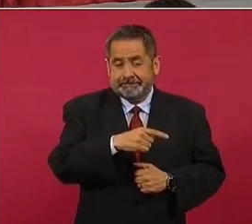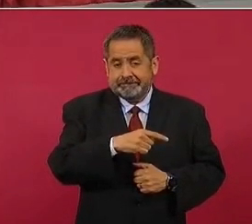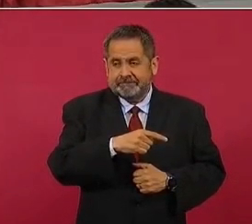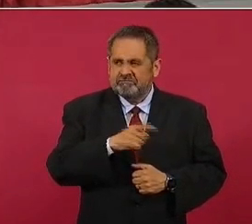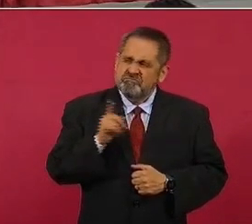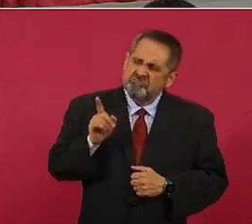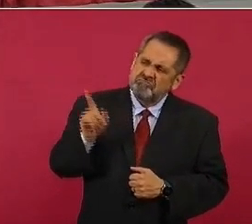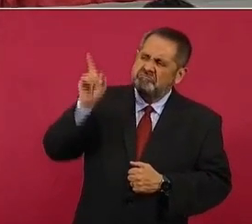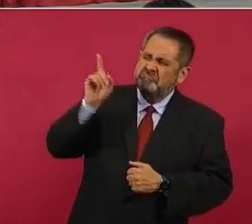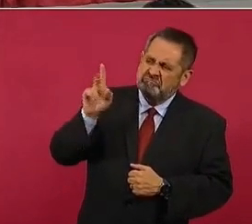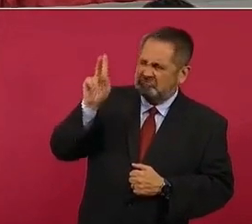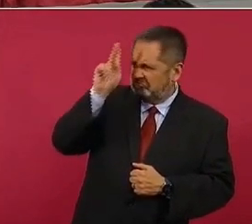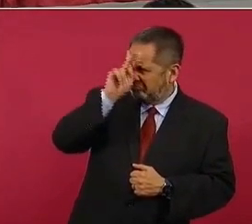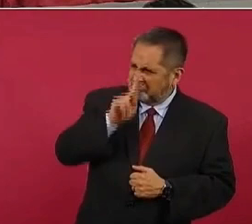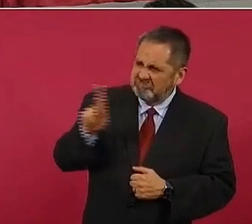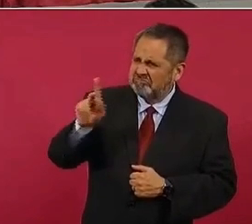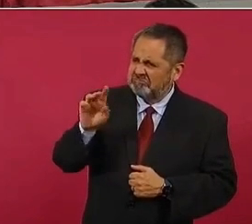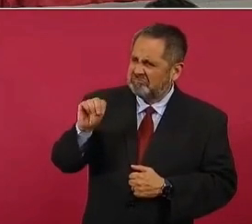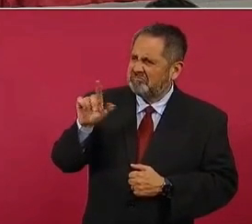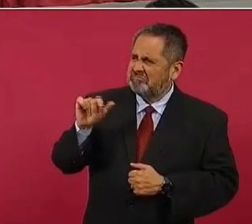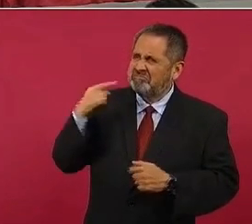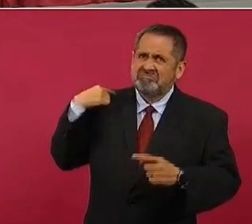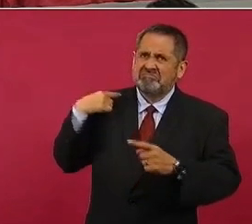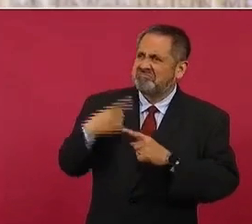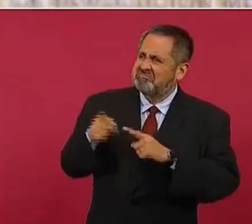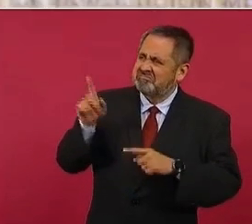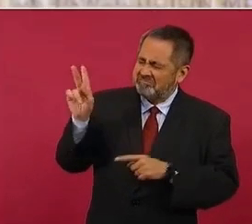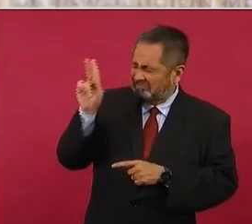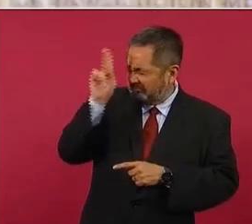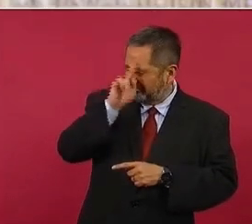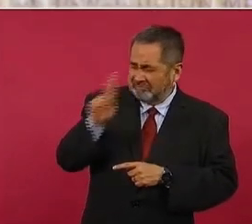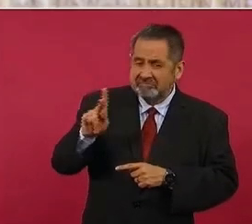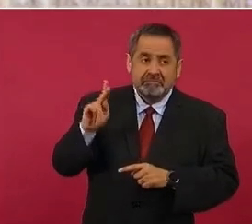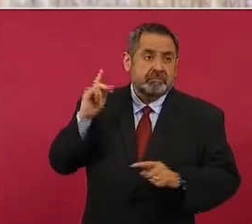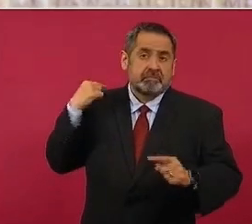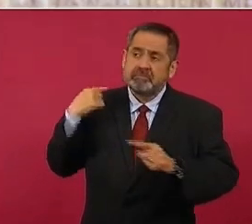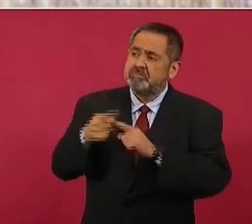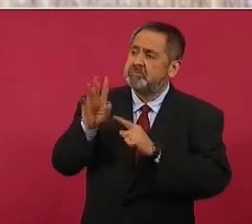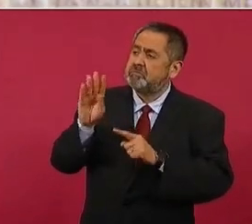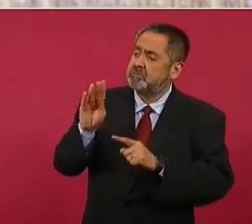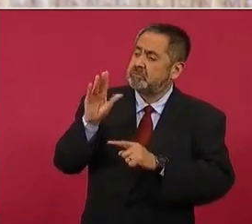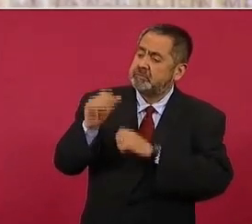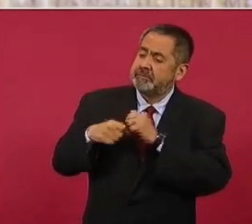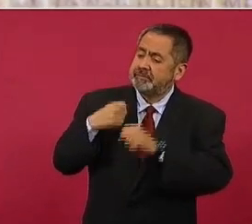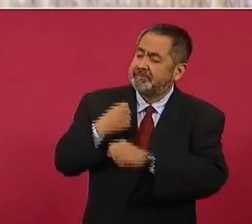somos de lo peor en los últimos 90 años?